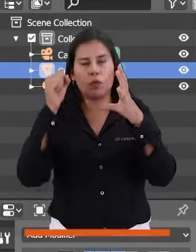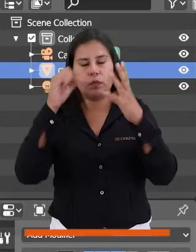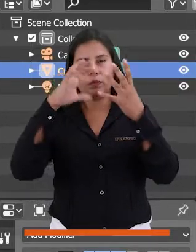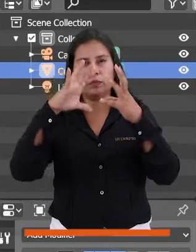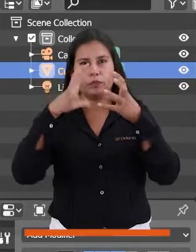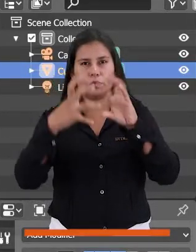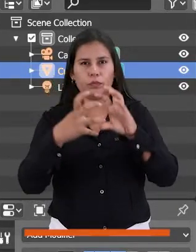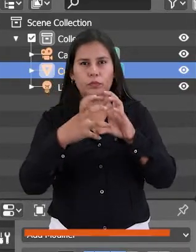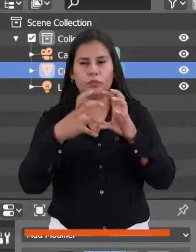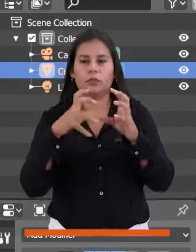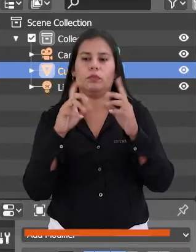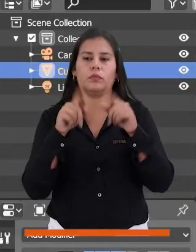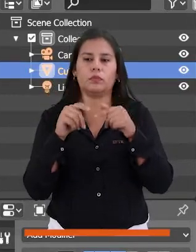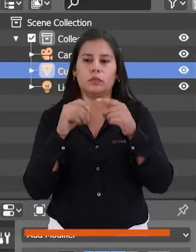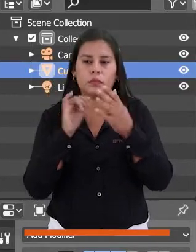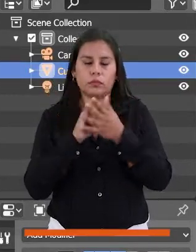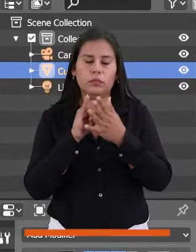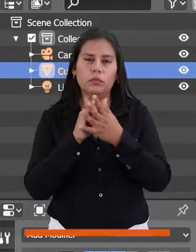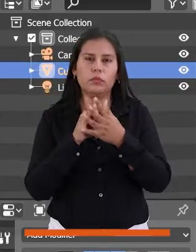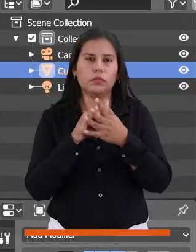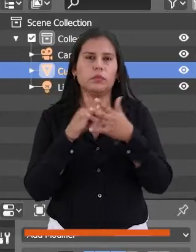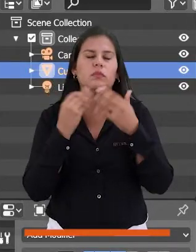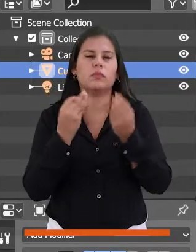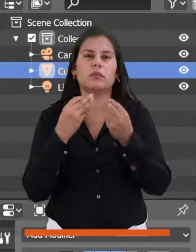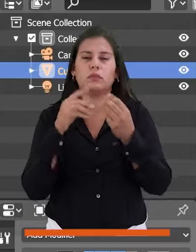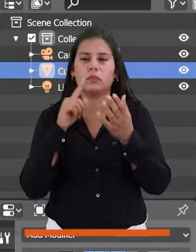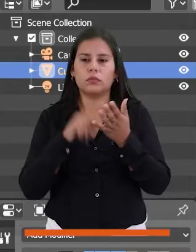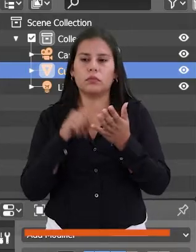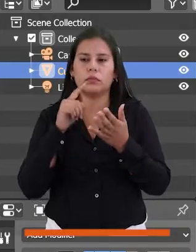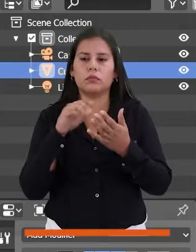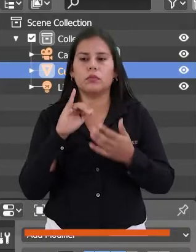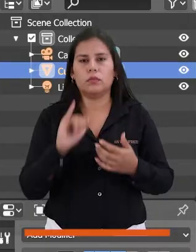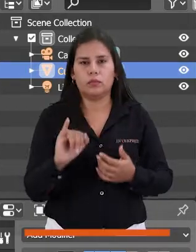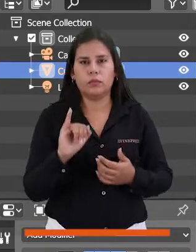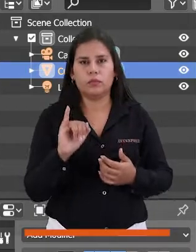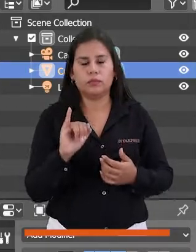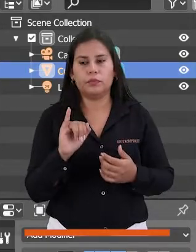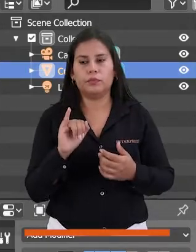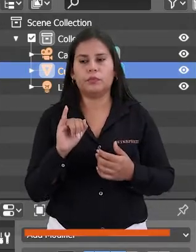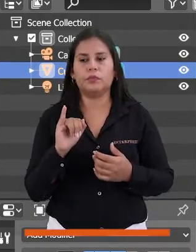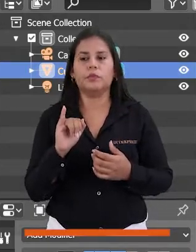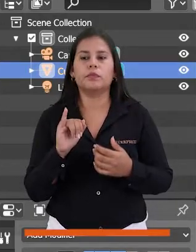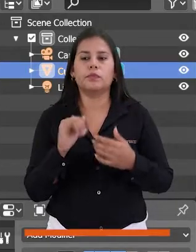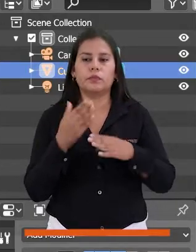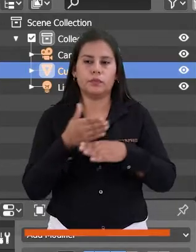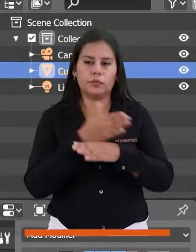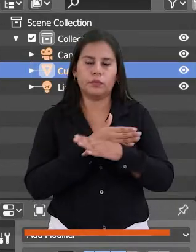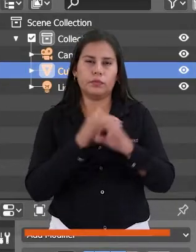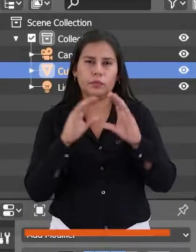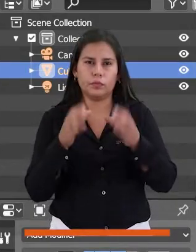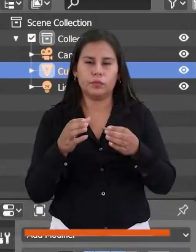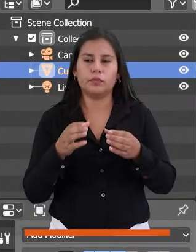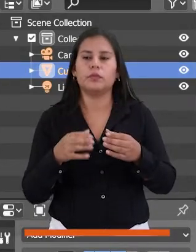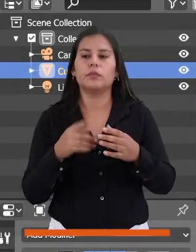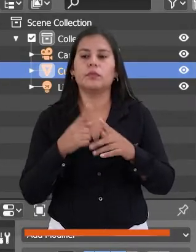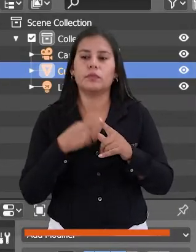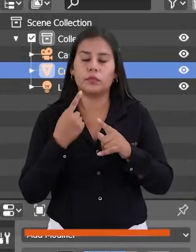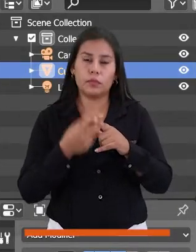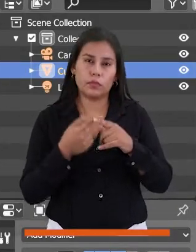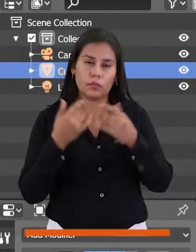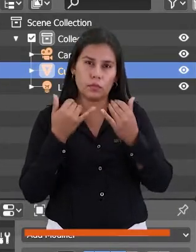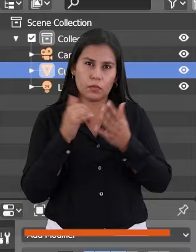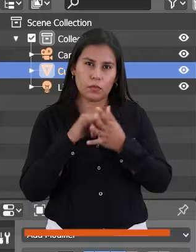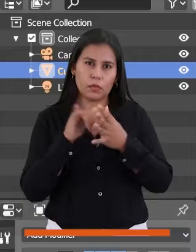extrusión, pero en el mismo nivel de la cara. Para eso presiono la tecla I, que ya la vimos en una clase anterior.